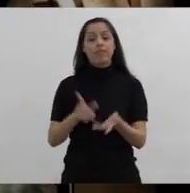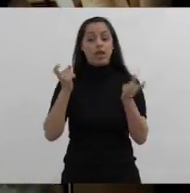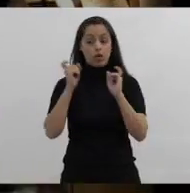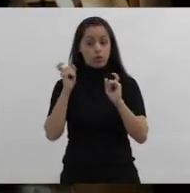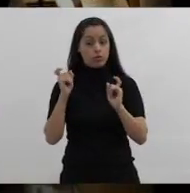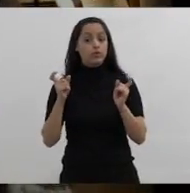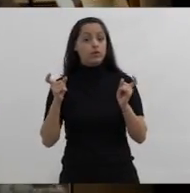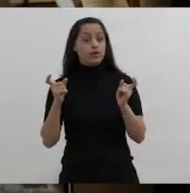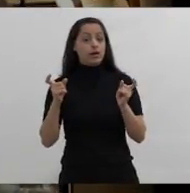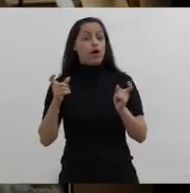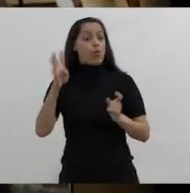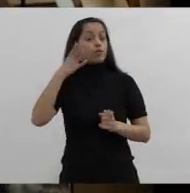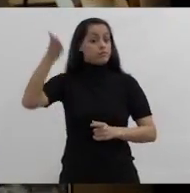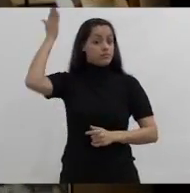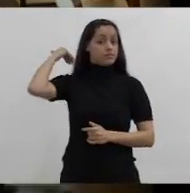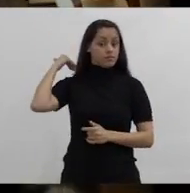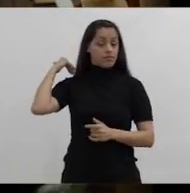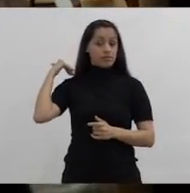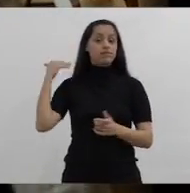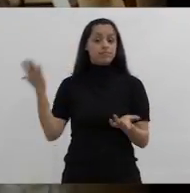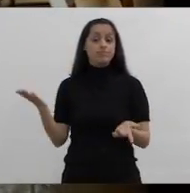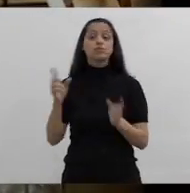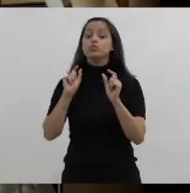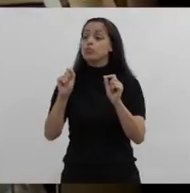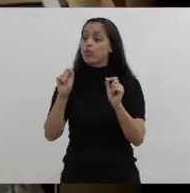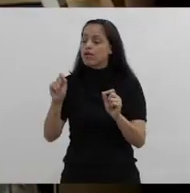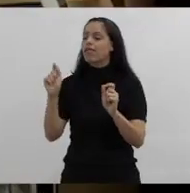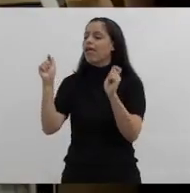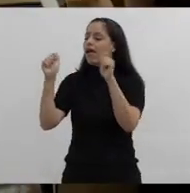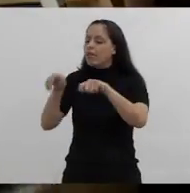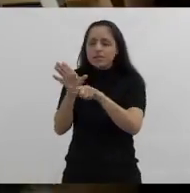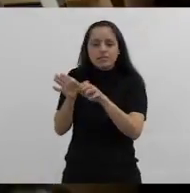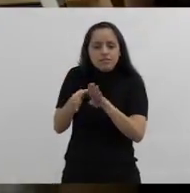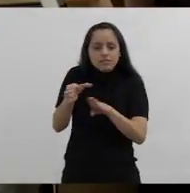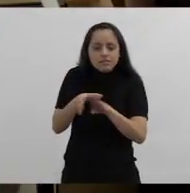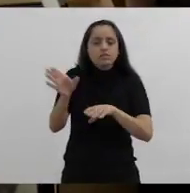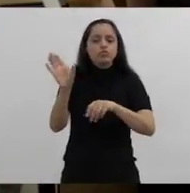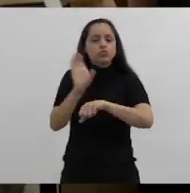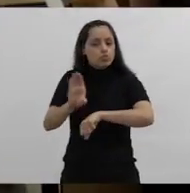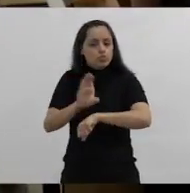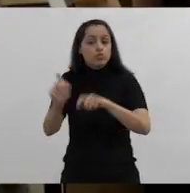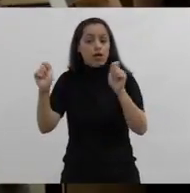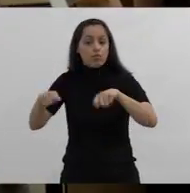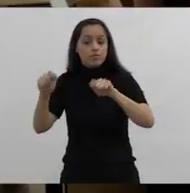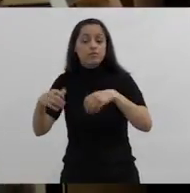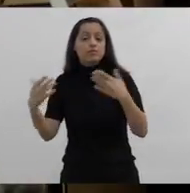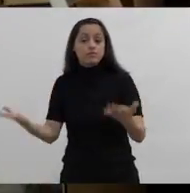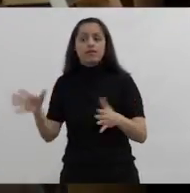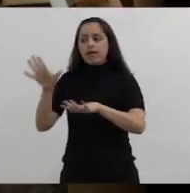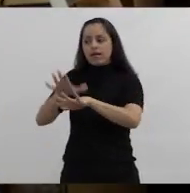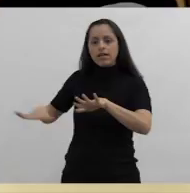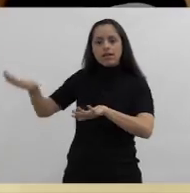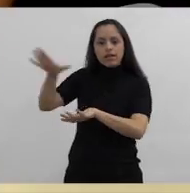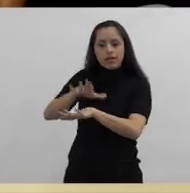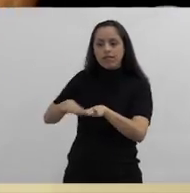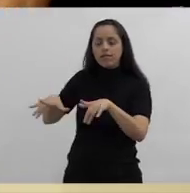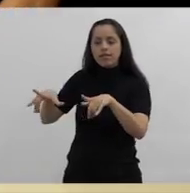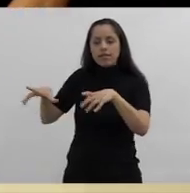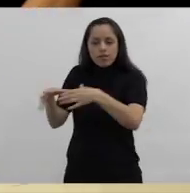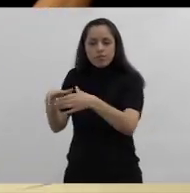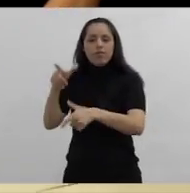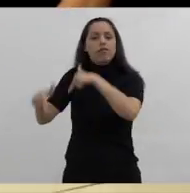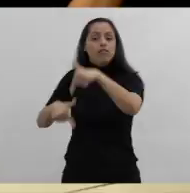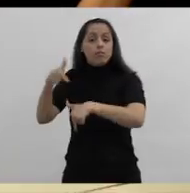en la reunión del miércoles pasado estuvo Dora, la capacitadora de la región.